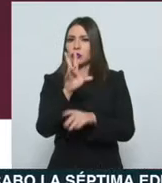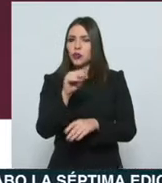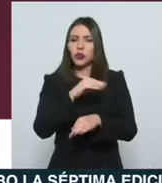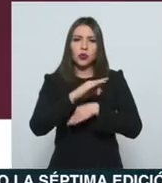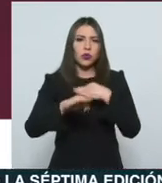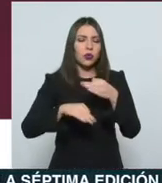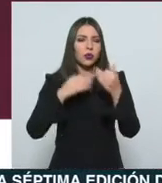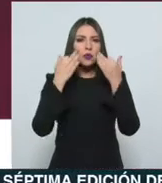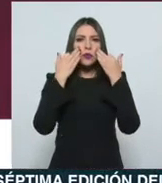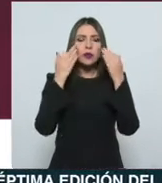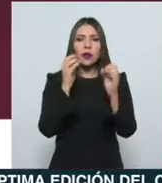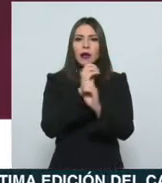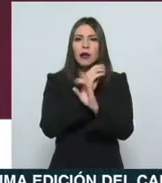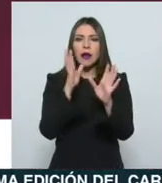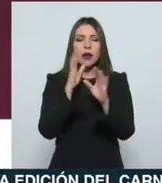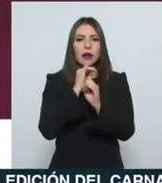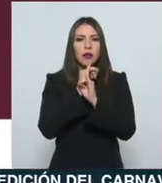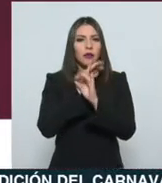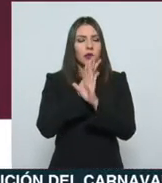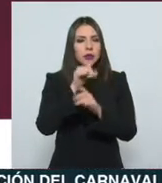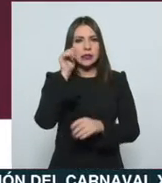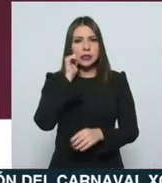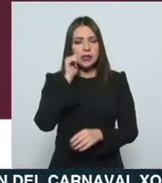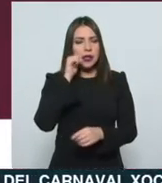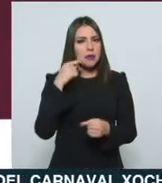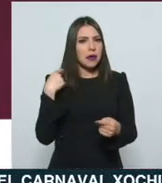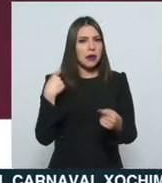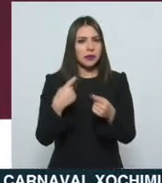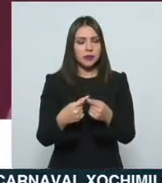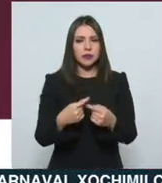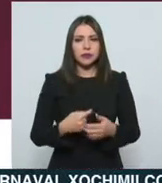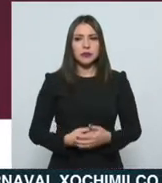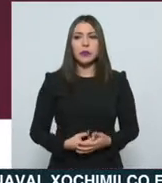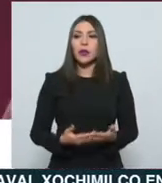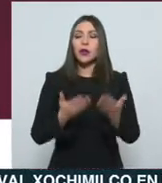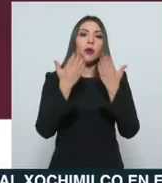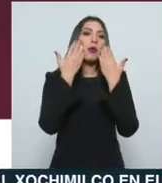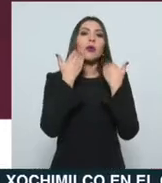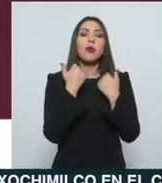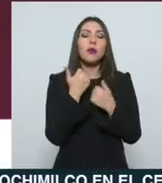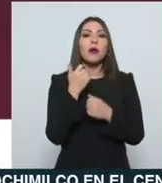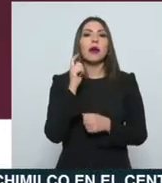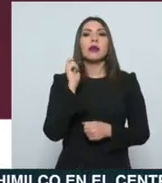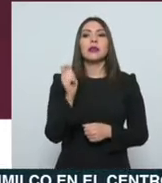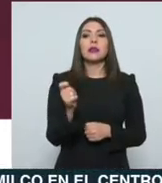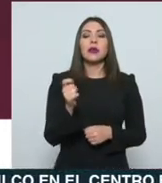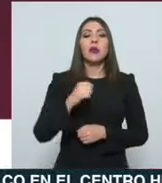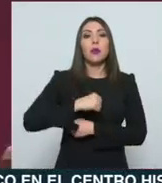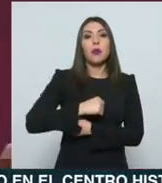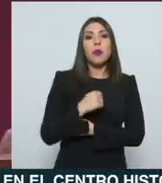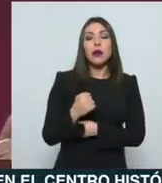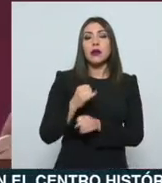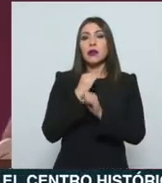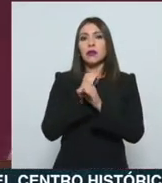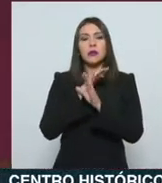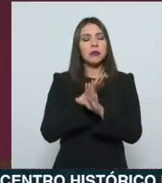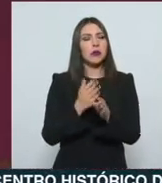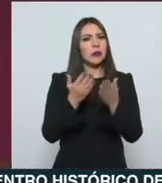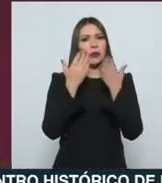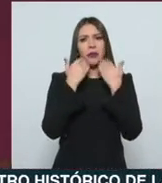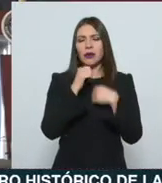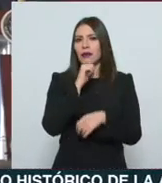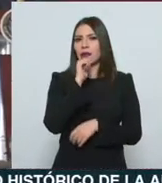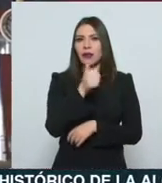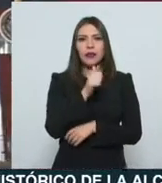transparente todo en todo momento. O sea, no tenemos ninguna restricción para presentar